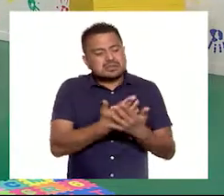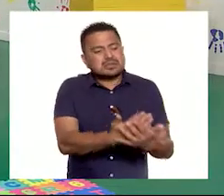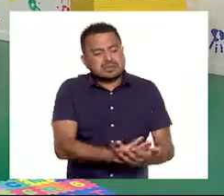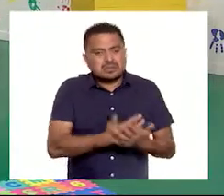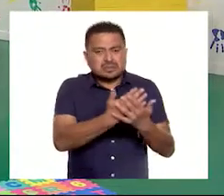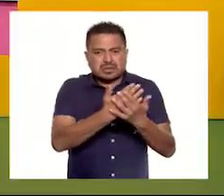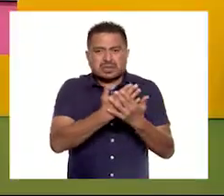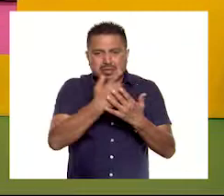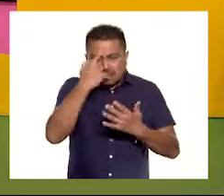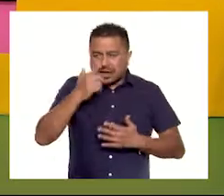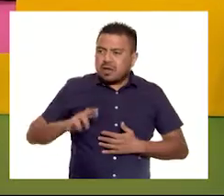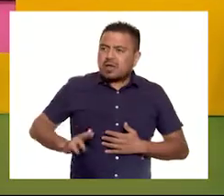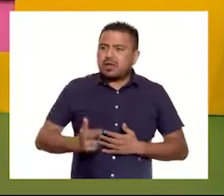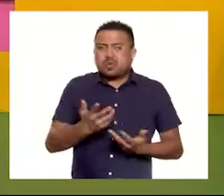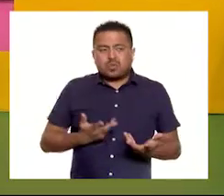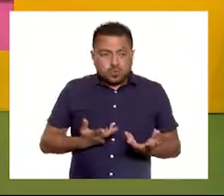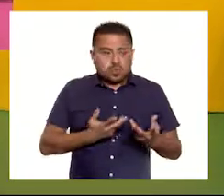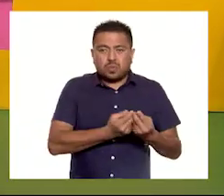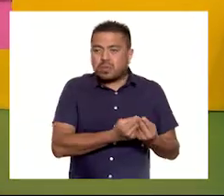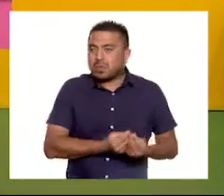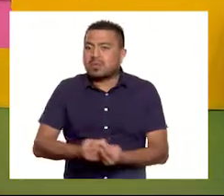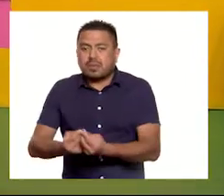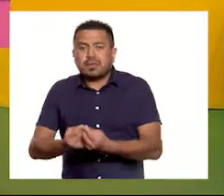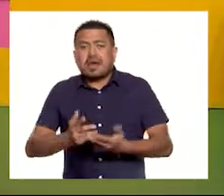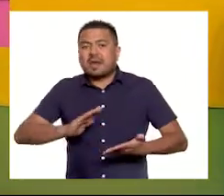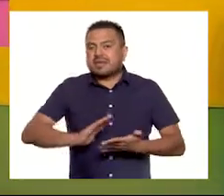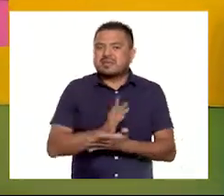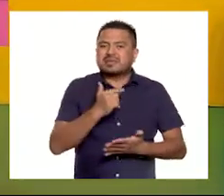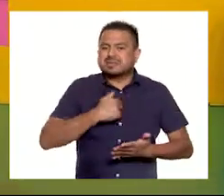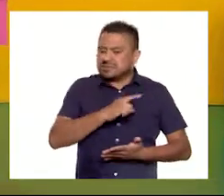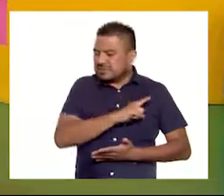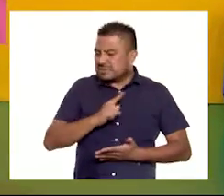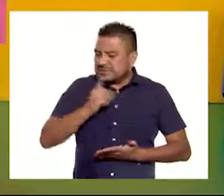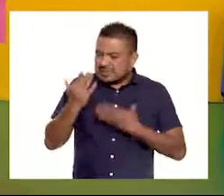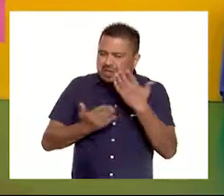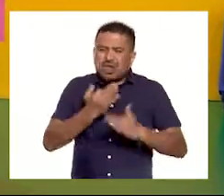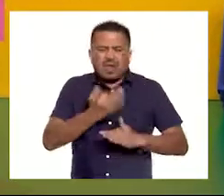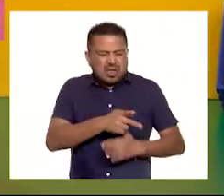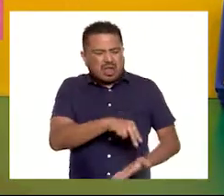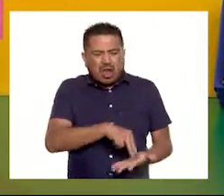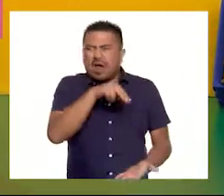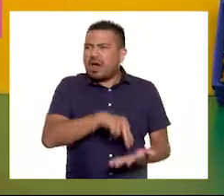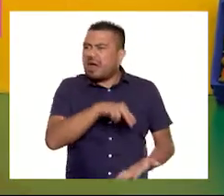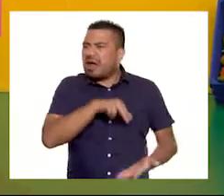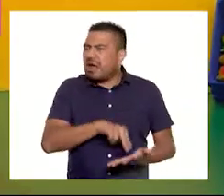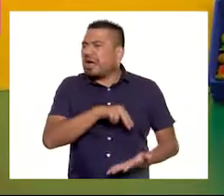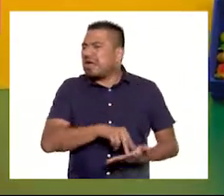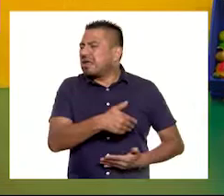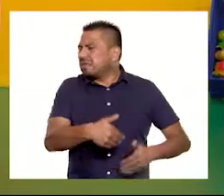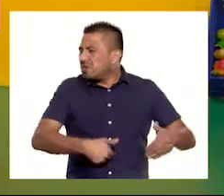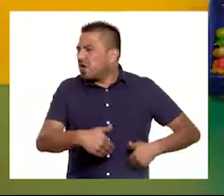poquito para ir al arroyo junto. Además, tengo que estudiar y si estás aquí brincoteando y pidiéndome que